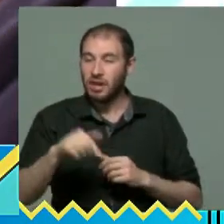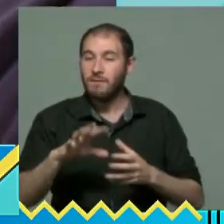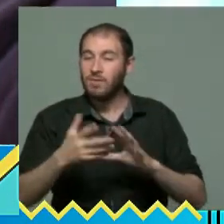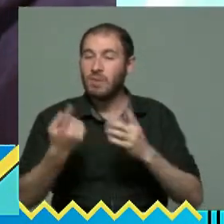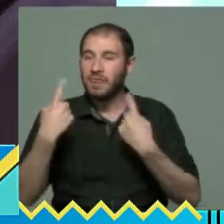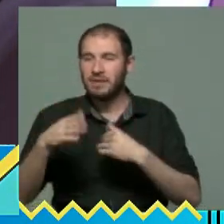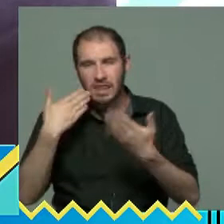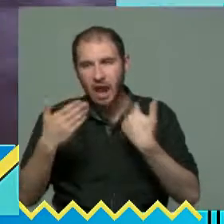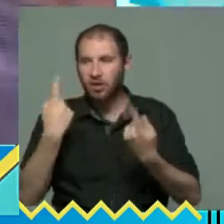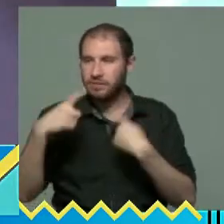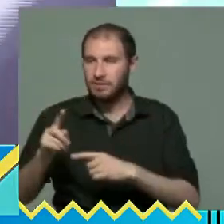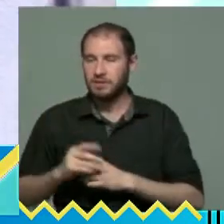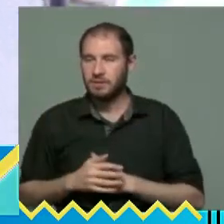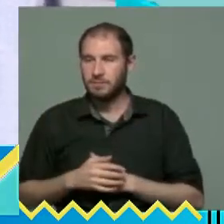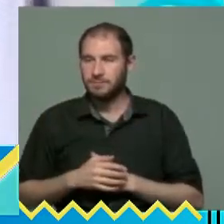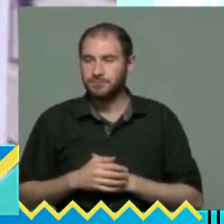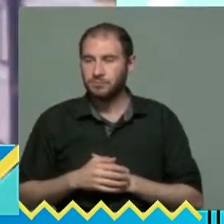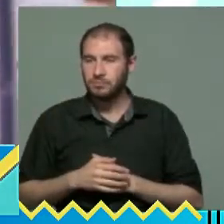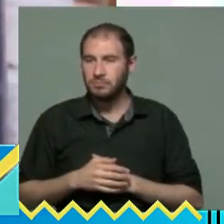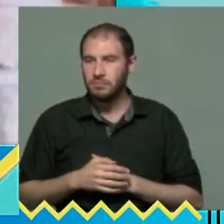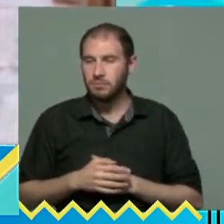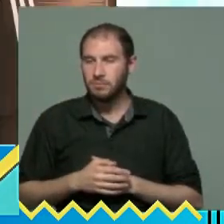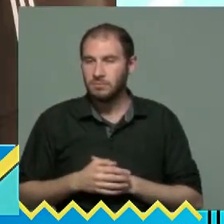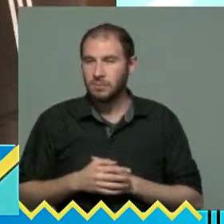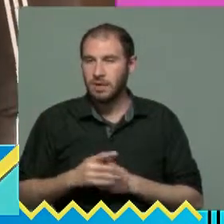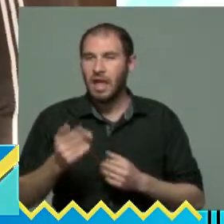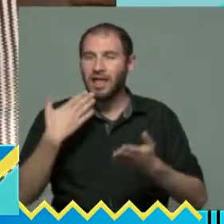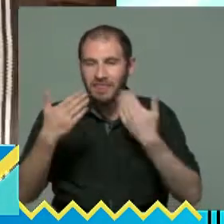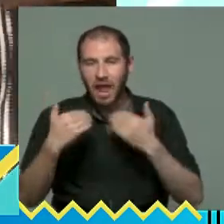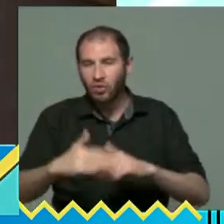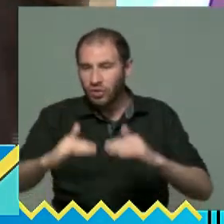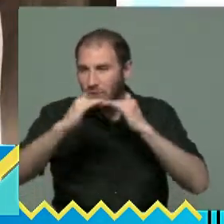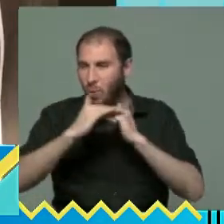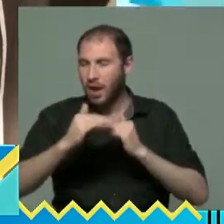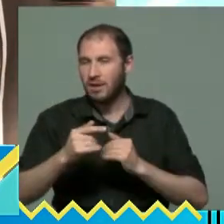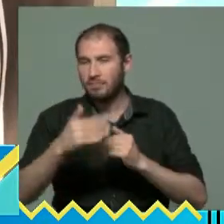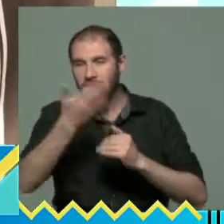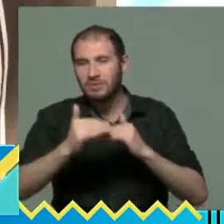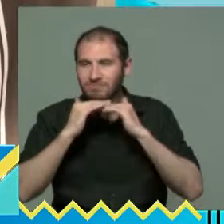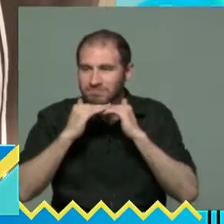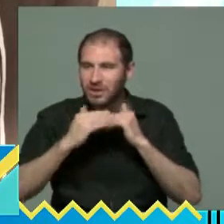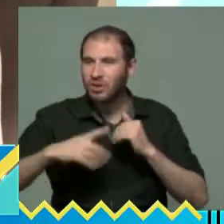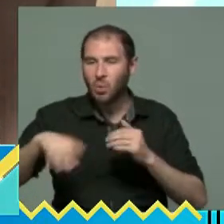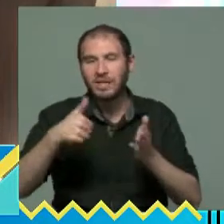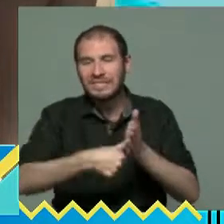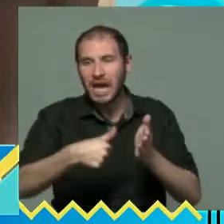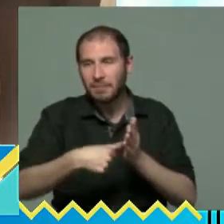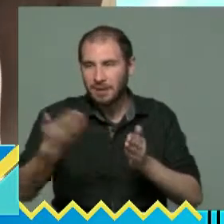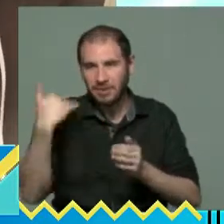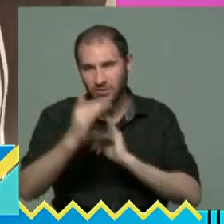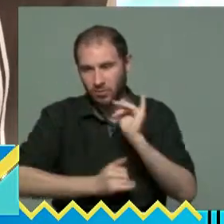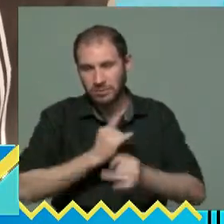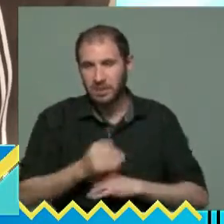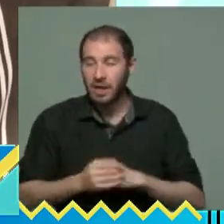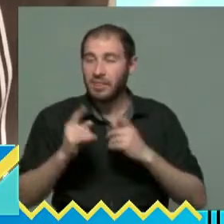de diálogo, de buscar, digamos, el diálogo de igual a igual, de escuchar a la gente en los timbreos como lo venimos haciendo.